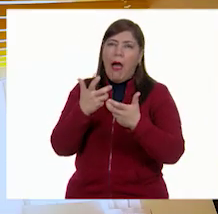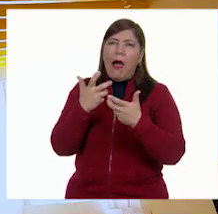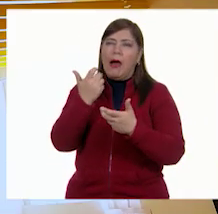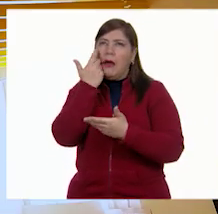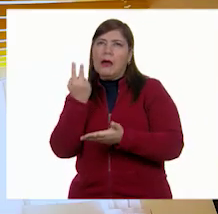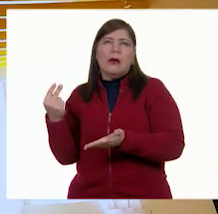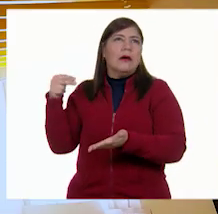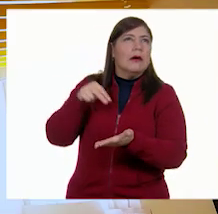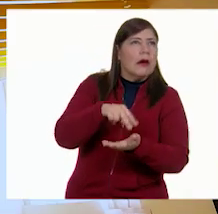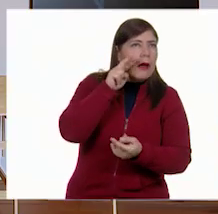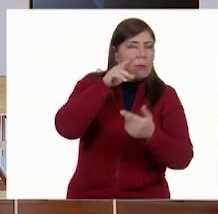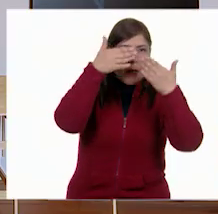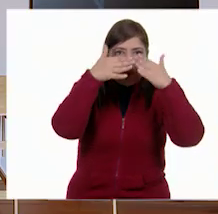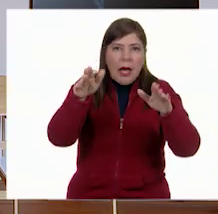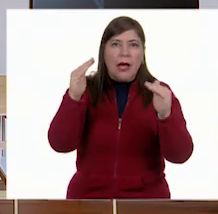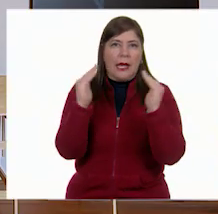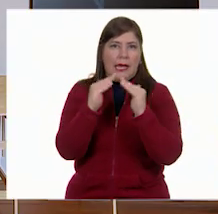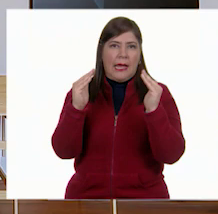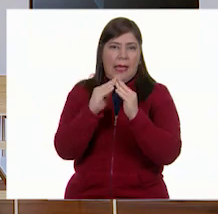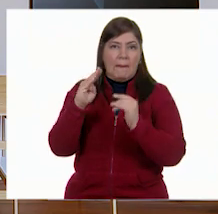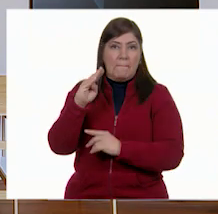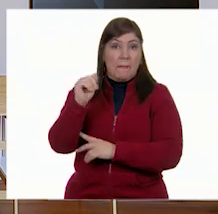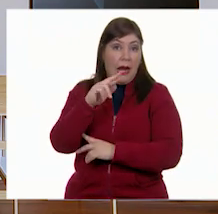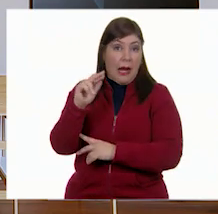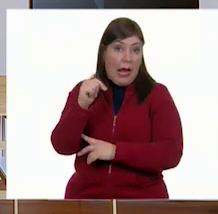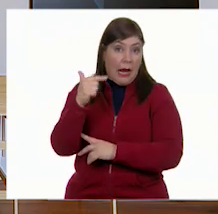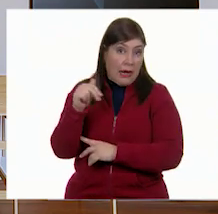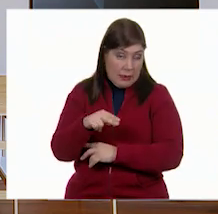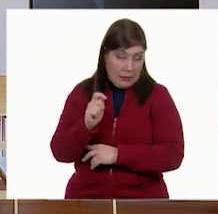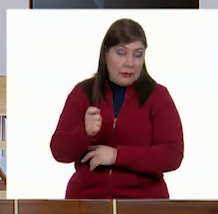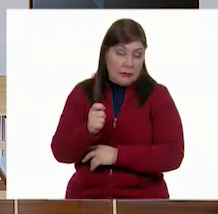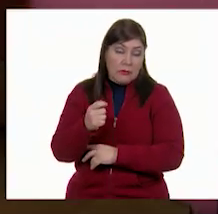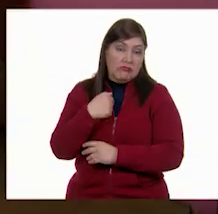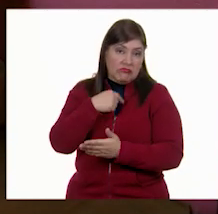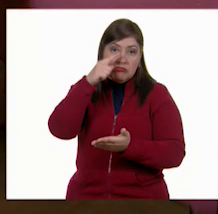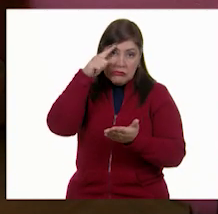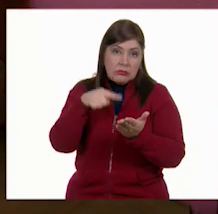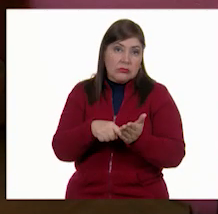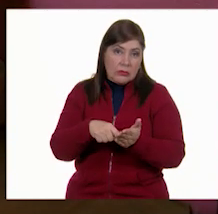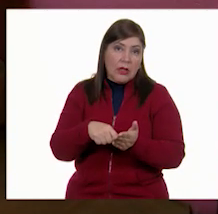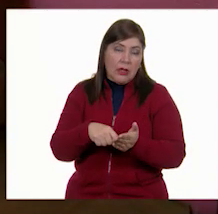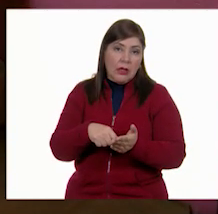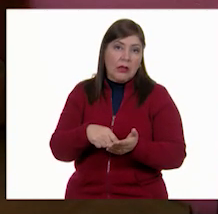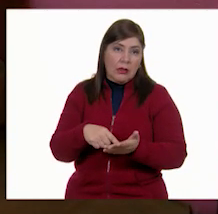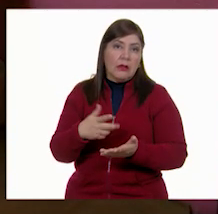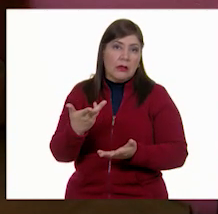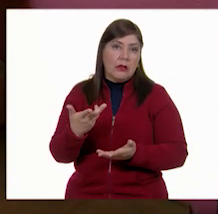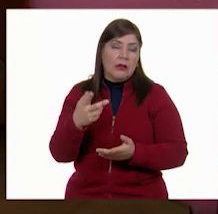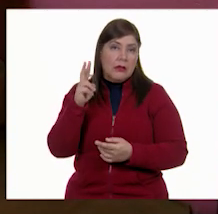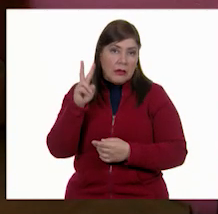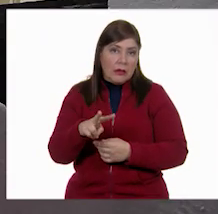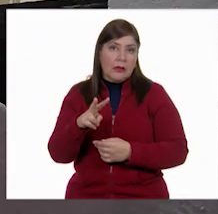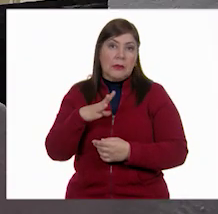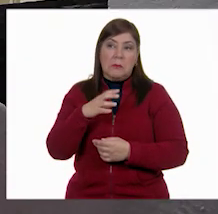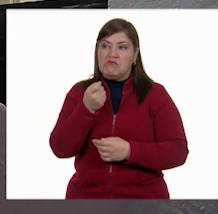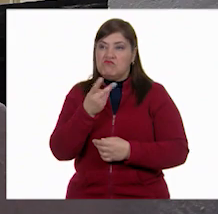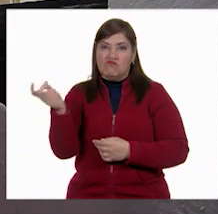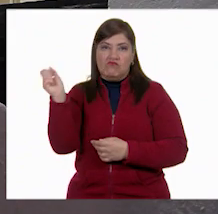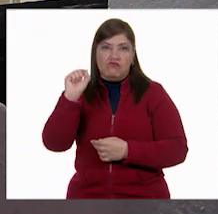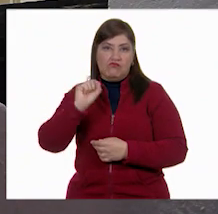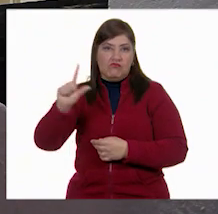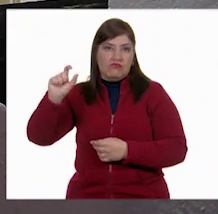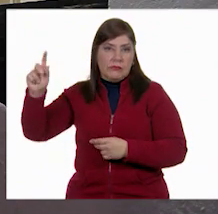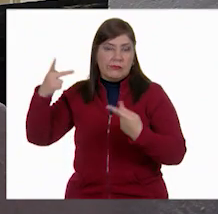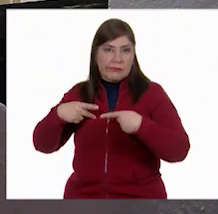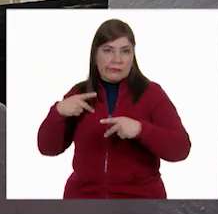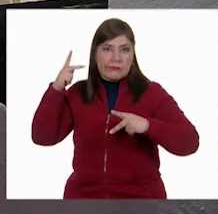la Casa Barragán. Creo que sería bueno repasar la nómina de las personalidades que han visitado la casa a lo